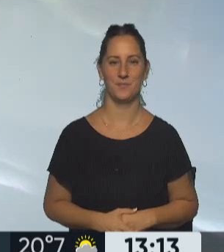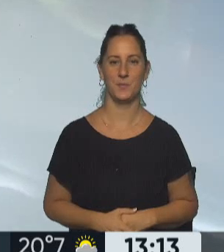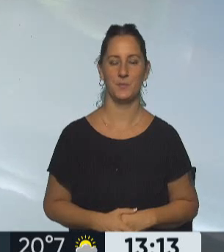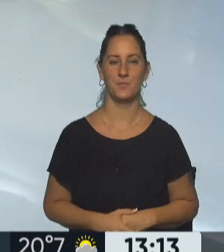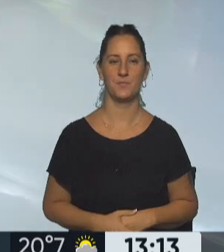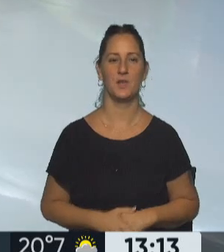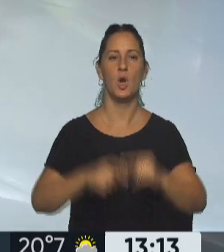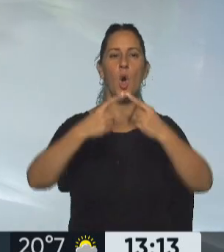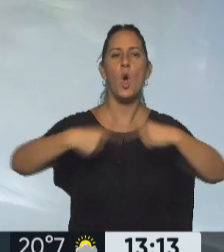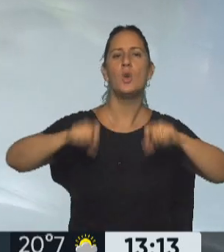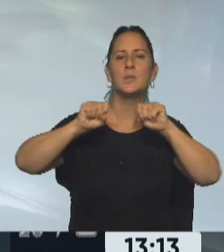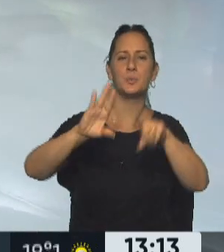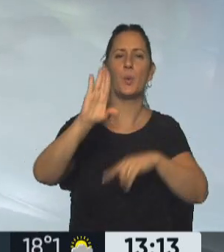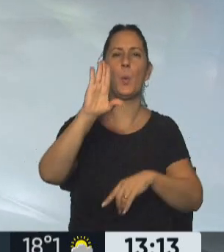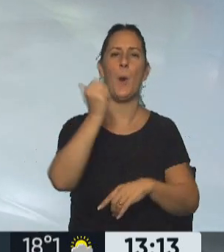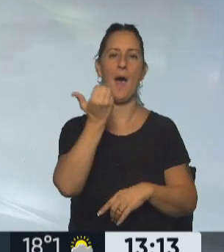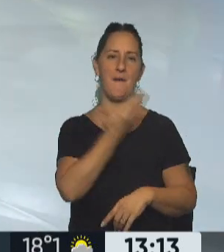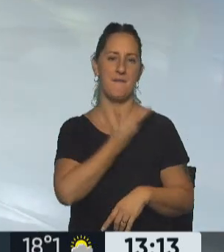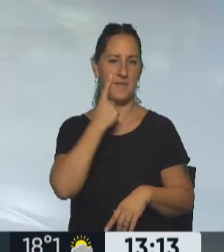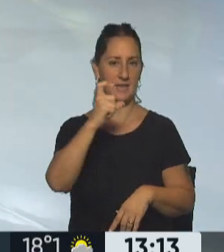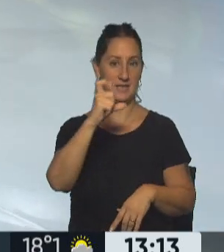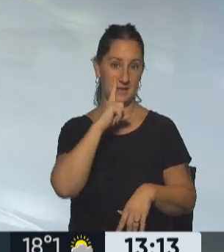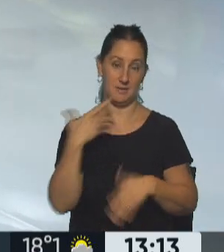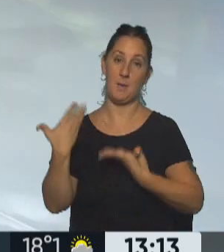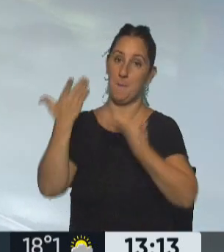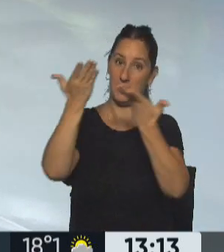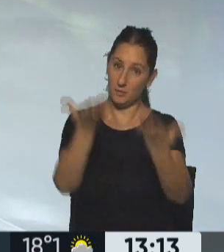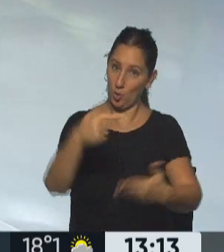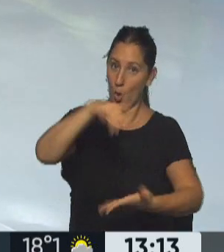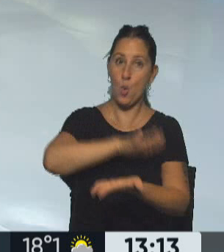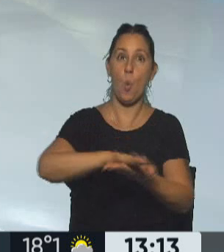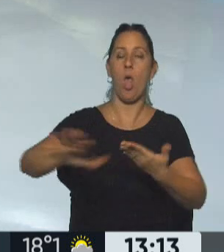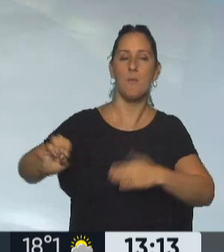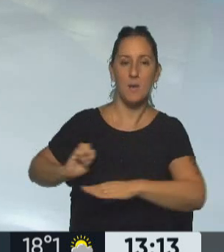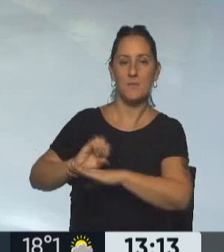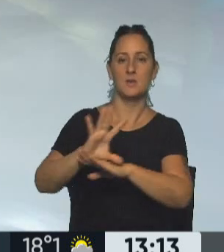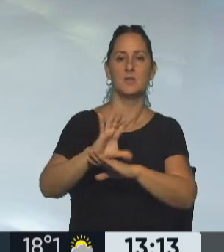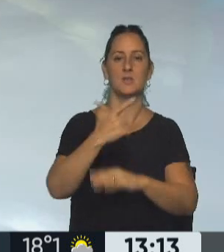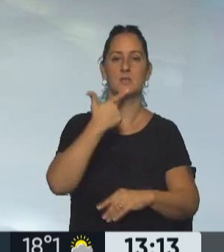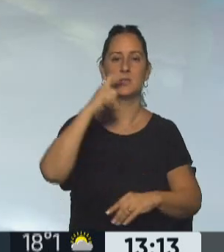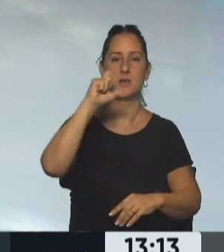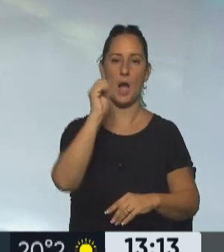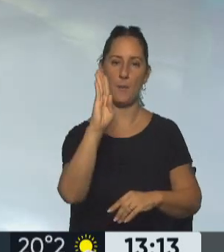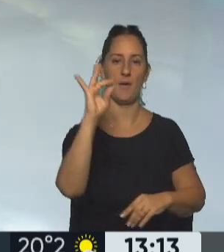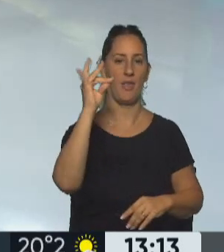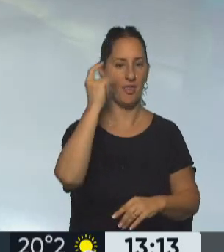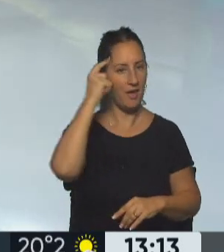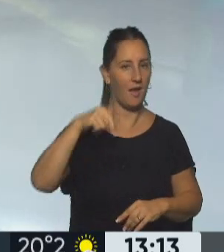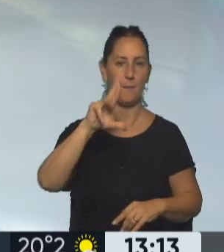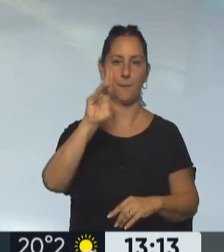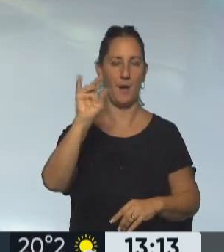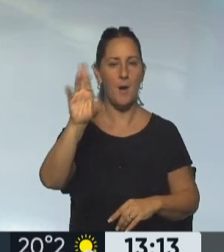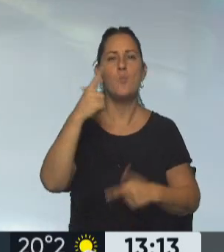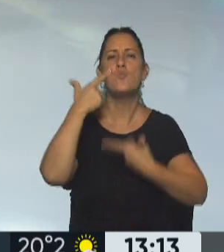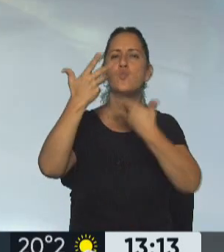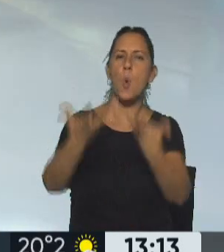cosas que pasan en el físico por ejemplo se presentó y hoy tiene una nueva proyección también que es una película que retrata con